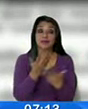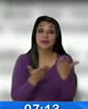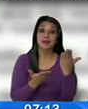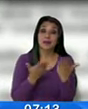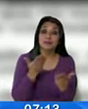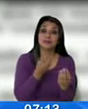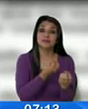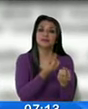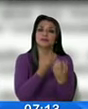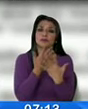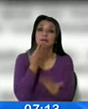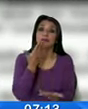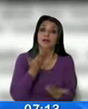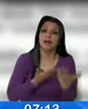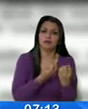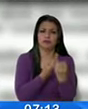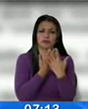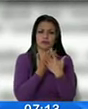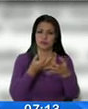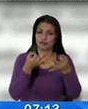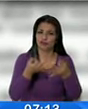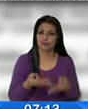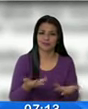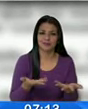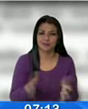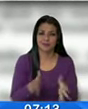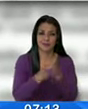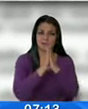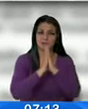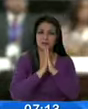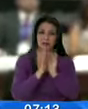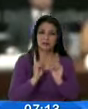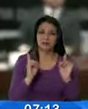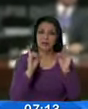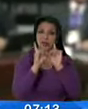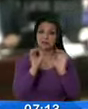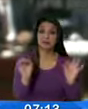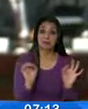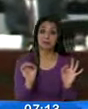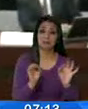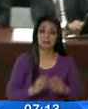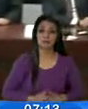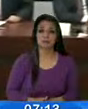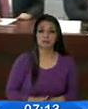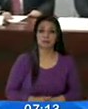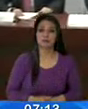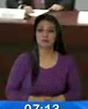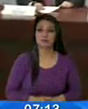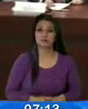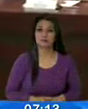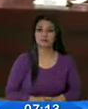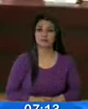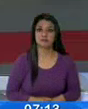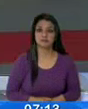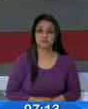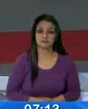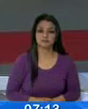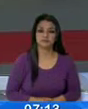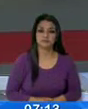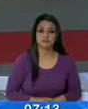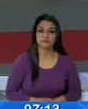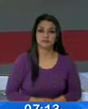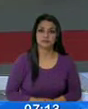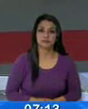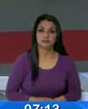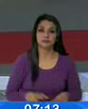la UAFE, entidad que dice no les ha pedido ningún dato. En Quito informó Andrea Orbe. Se confirmó